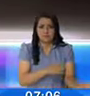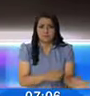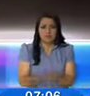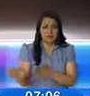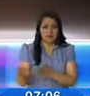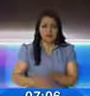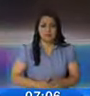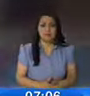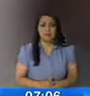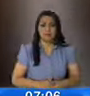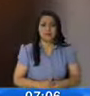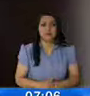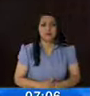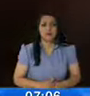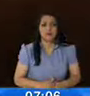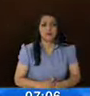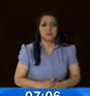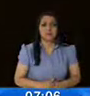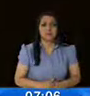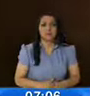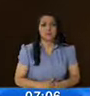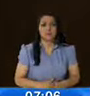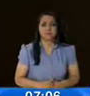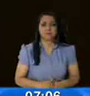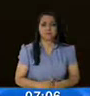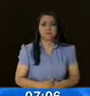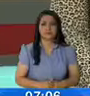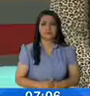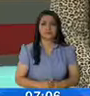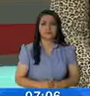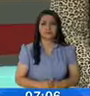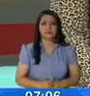En Loja, informó Marcela Constante.